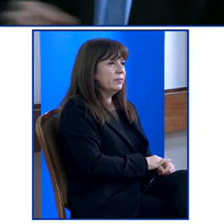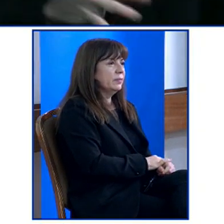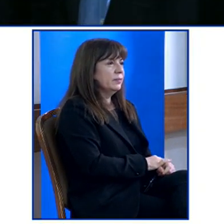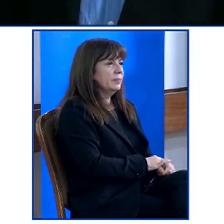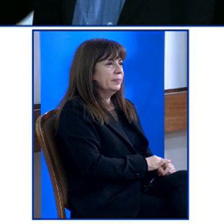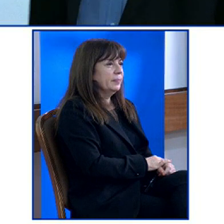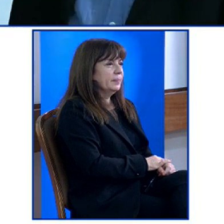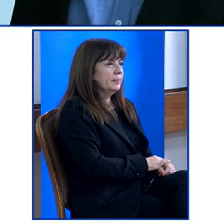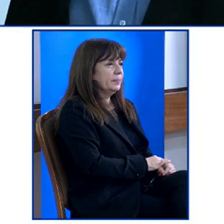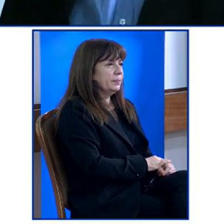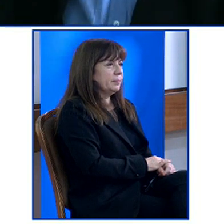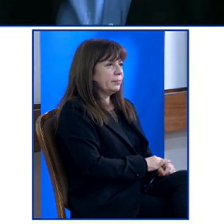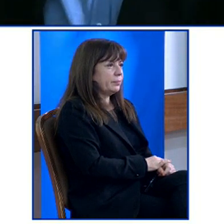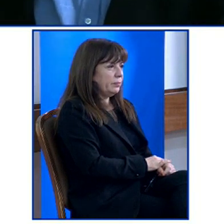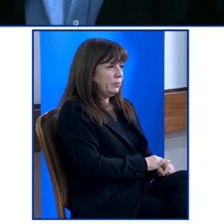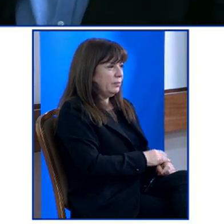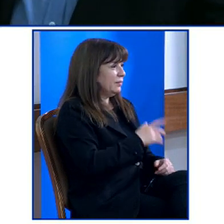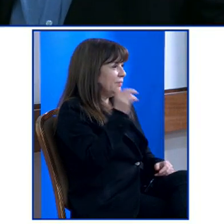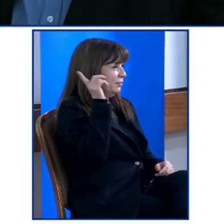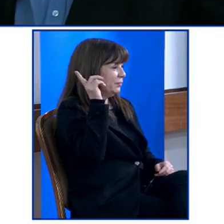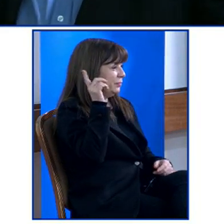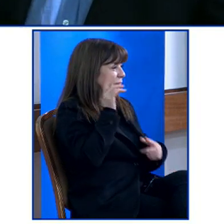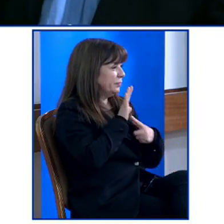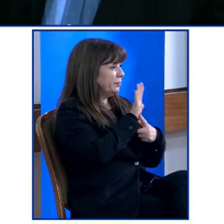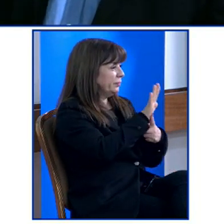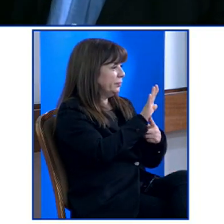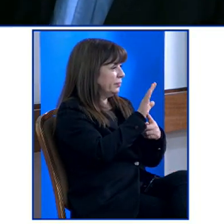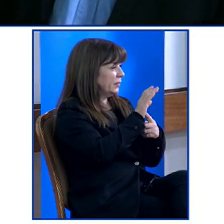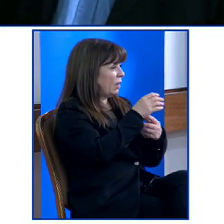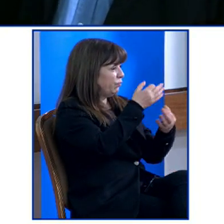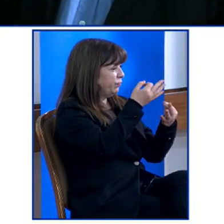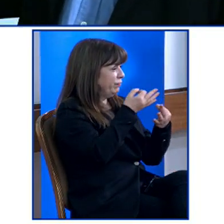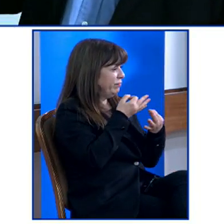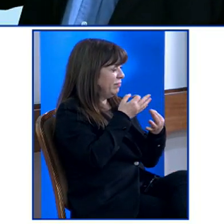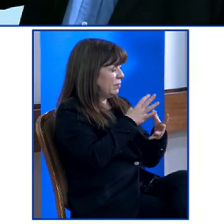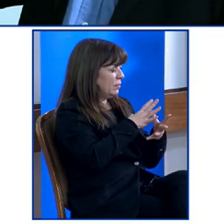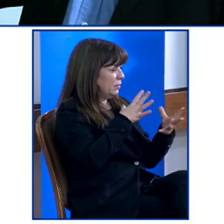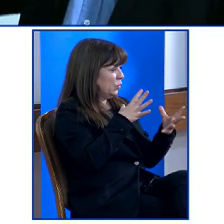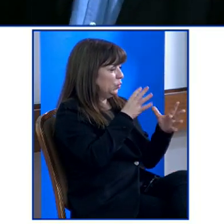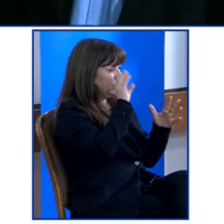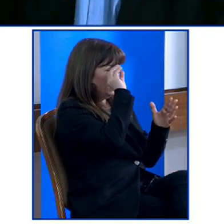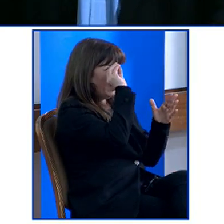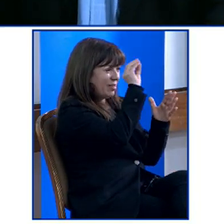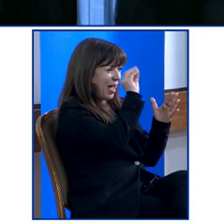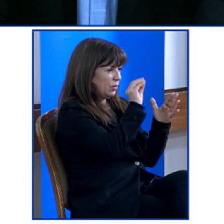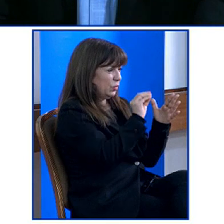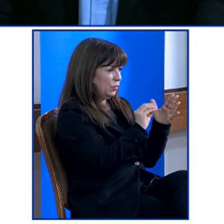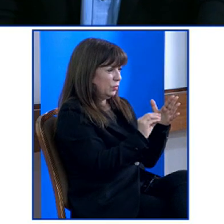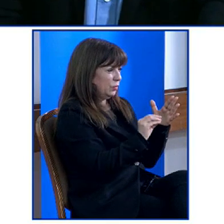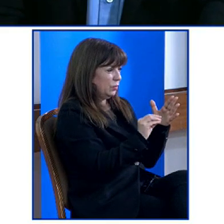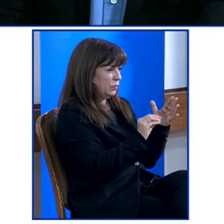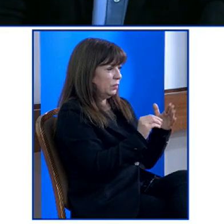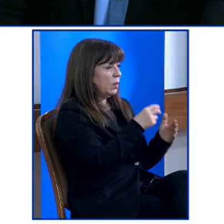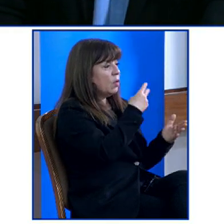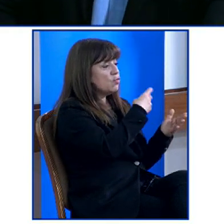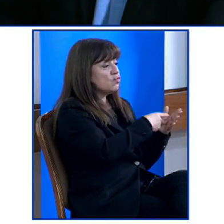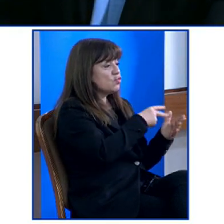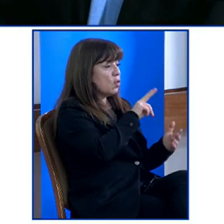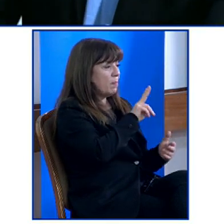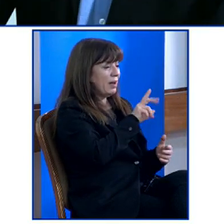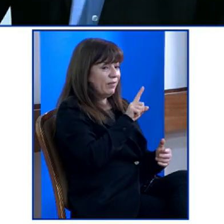Bueno, esto es para mostrarles que hay muchos datos. Aquí tenemos la caída del 2021.